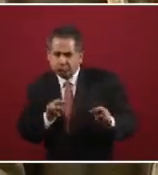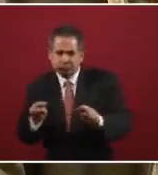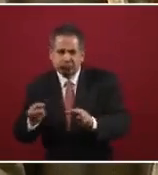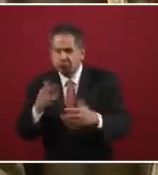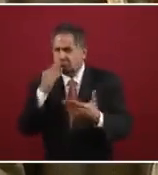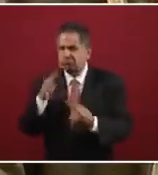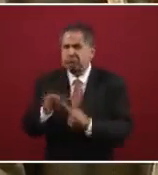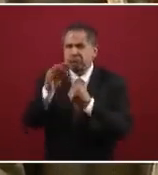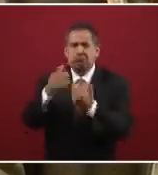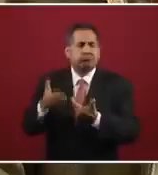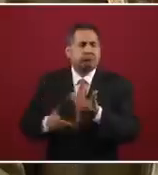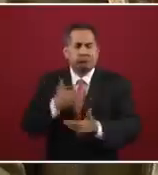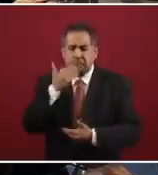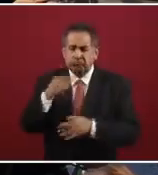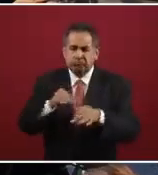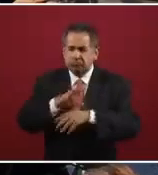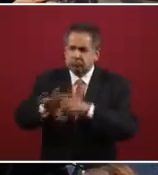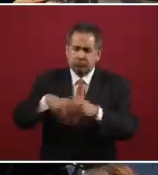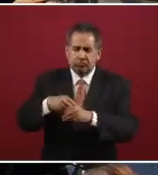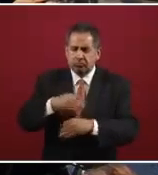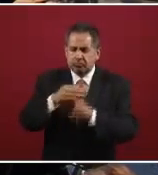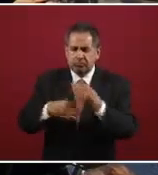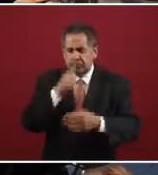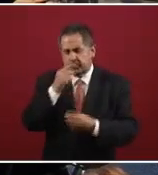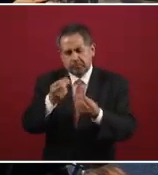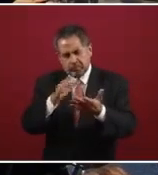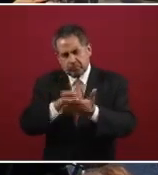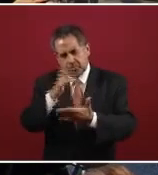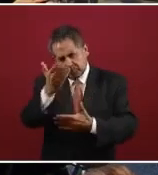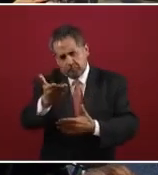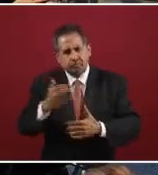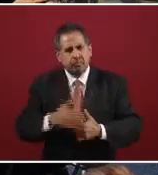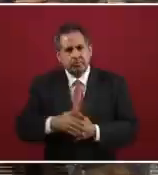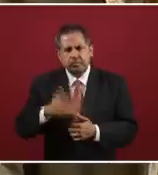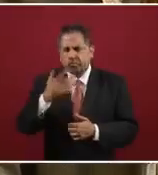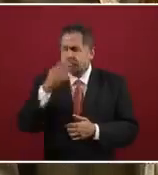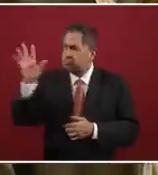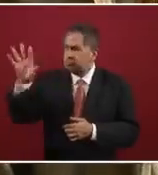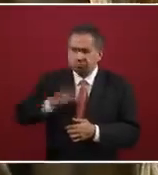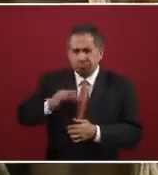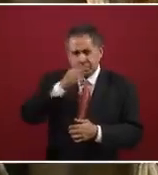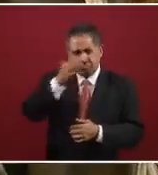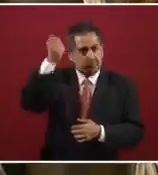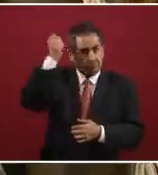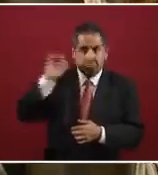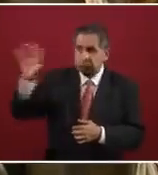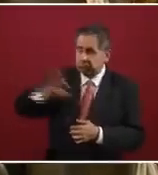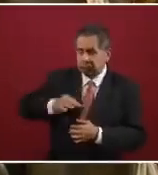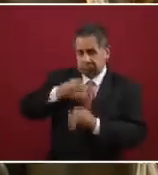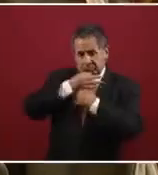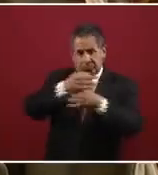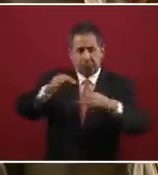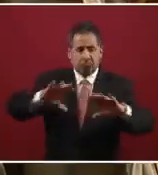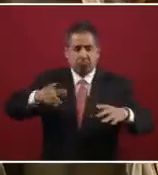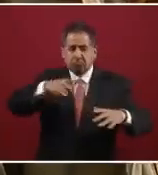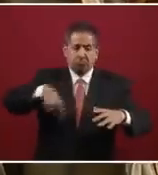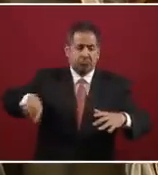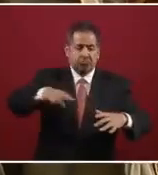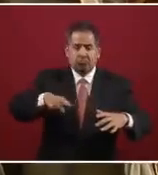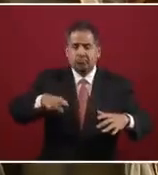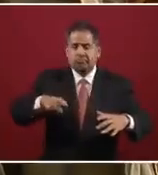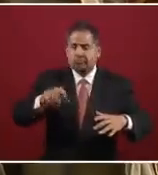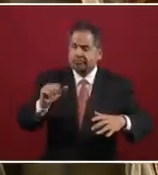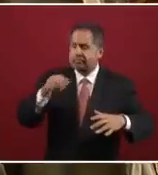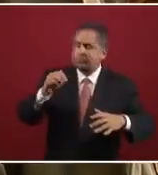buena acción y buen trabajo de todos los policías muchas gracias es un mensaje de los sinaloenses en a hombre la violencia está bajando